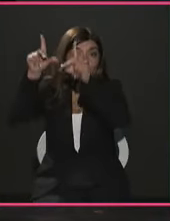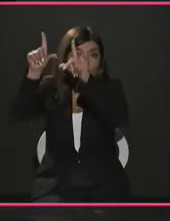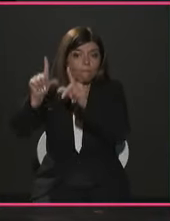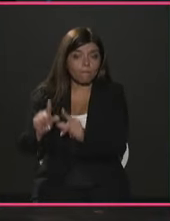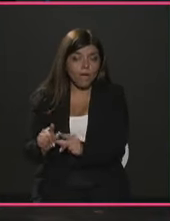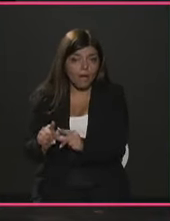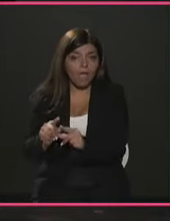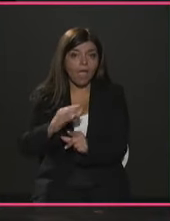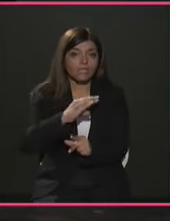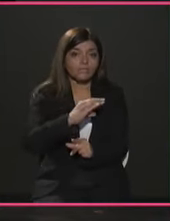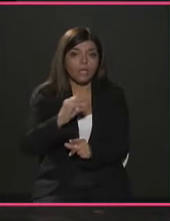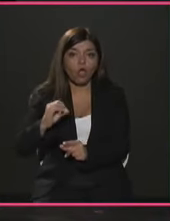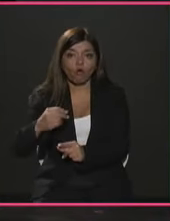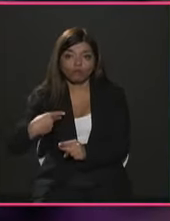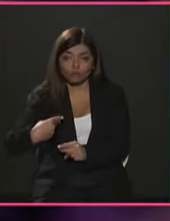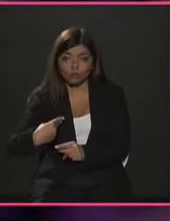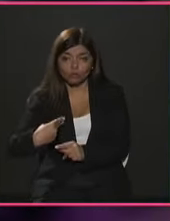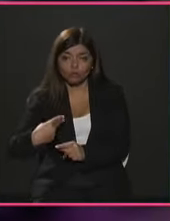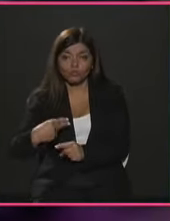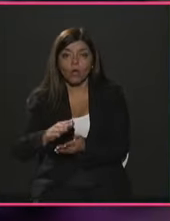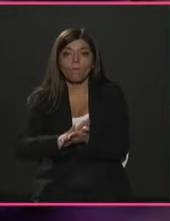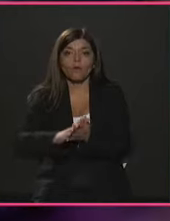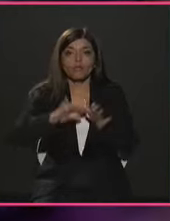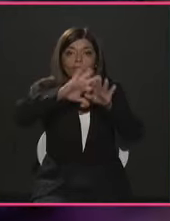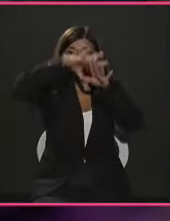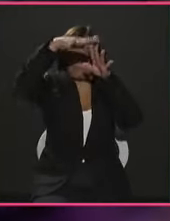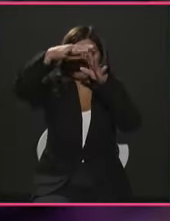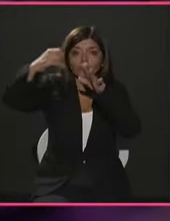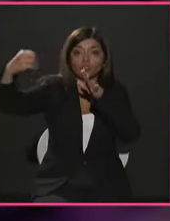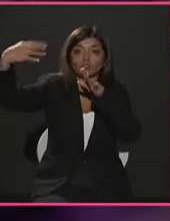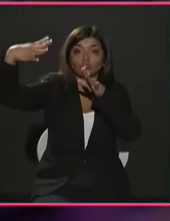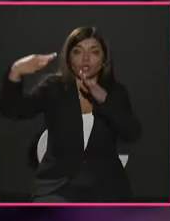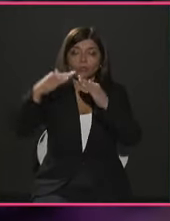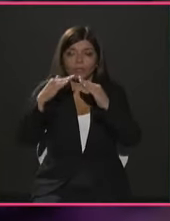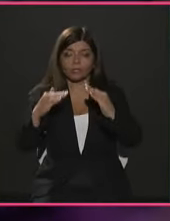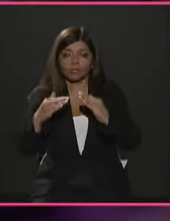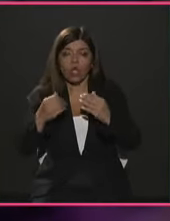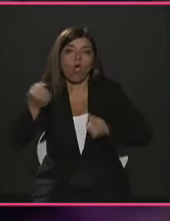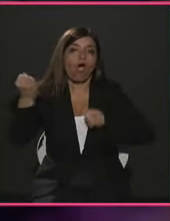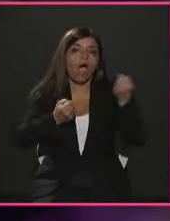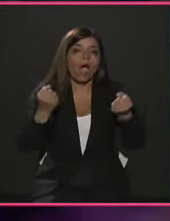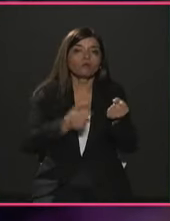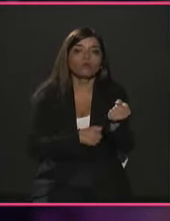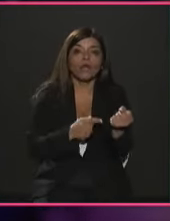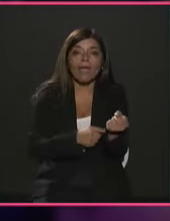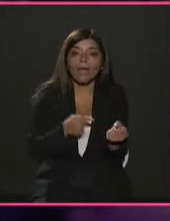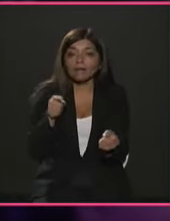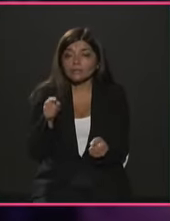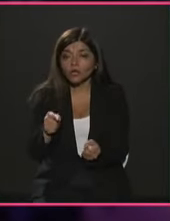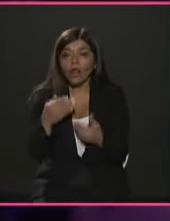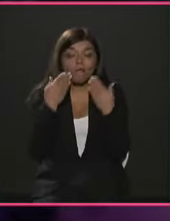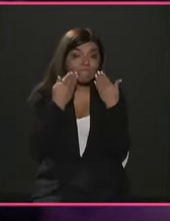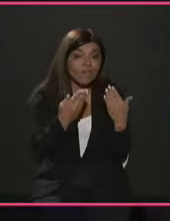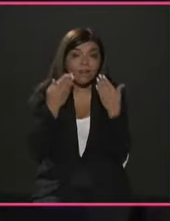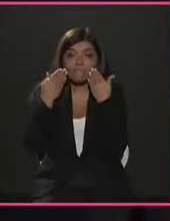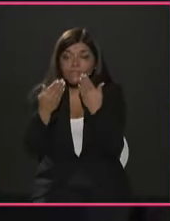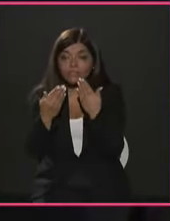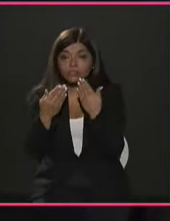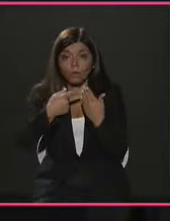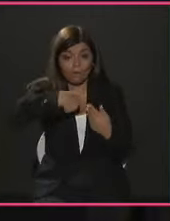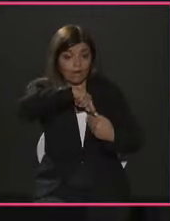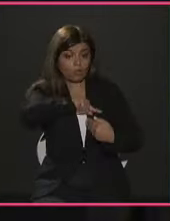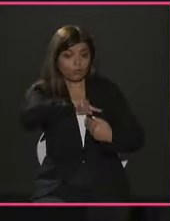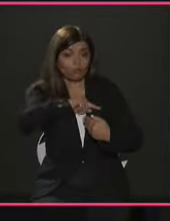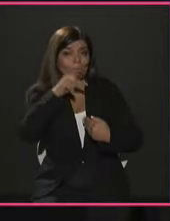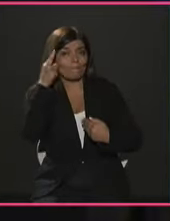emisiones de CO2 como los paneles solares Para nuestras casas o conducir un auto eléctrico el beneficio climático no